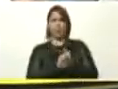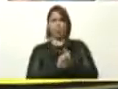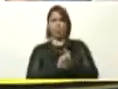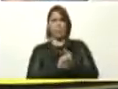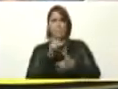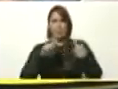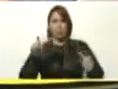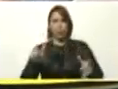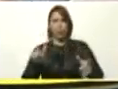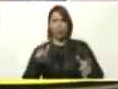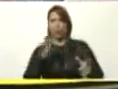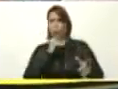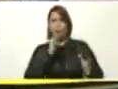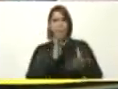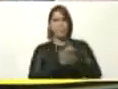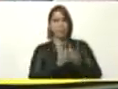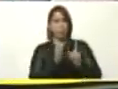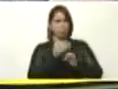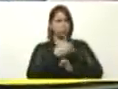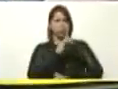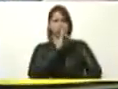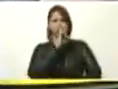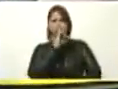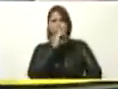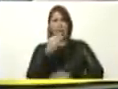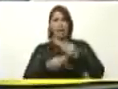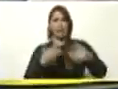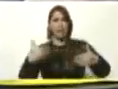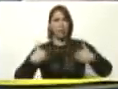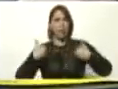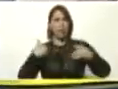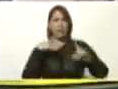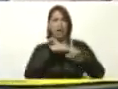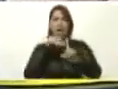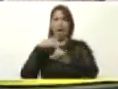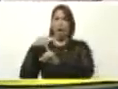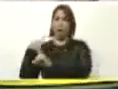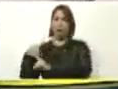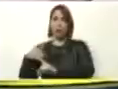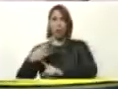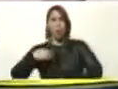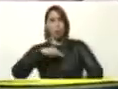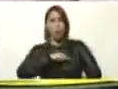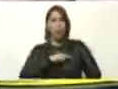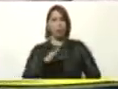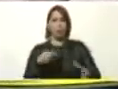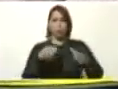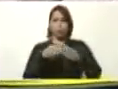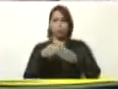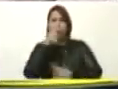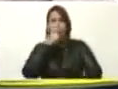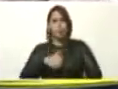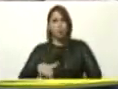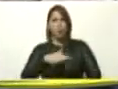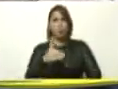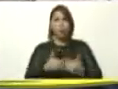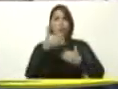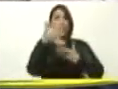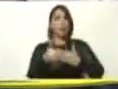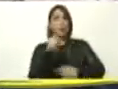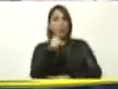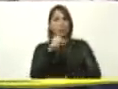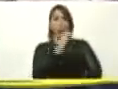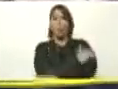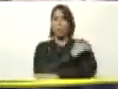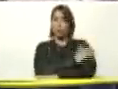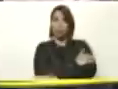ocultos, para hacerle daño a nuestros complejos refinadores, hacerle daño a nuestro pueblo. Detrás de eso está la derecha,